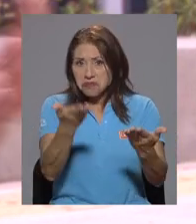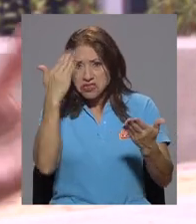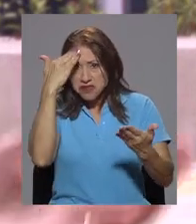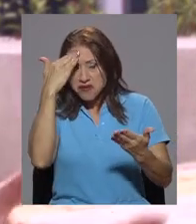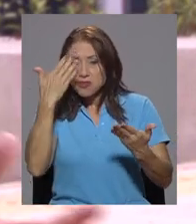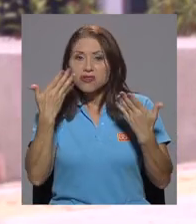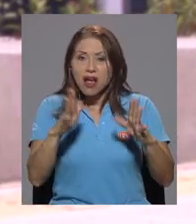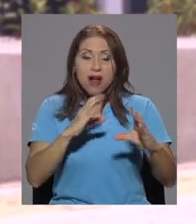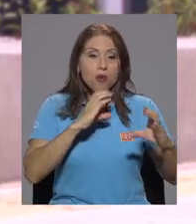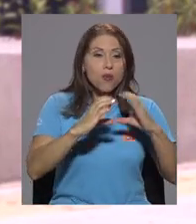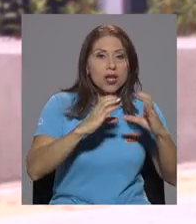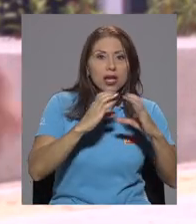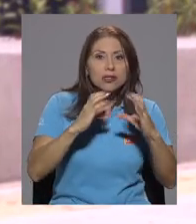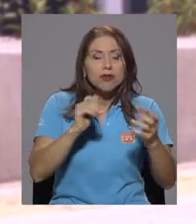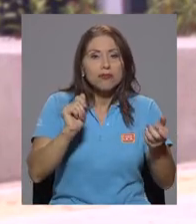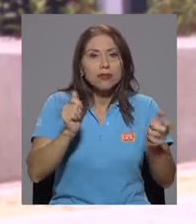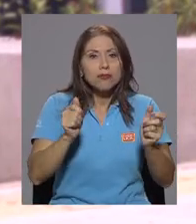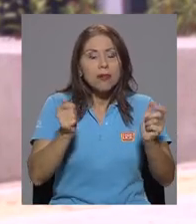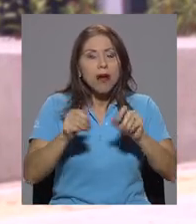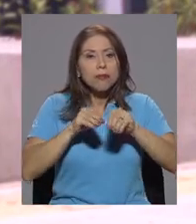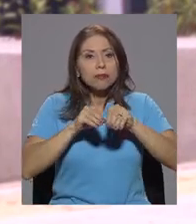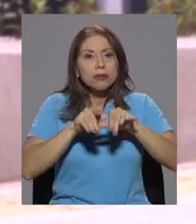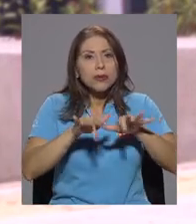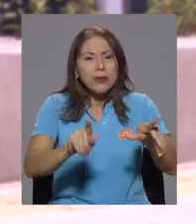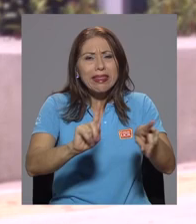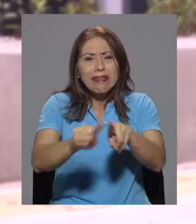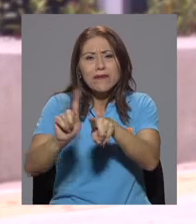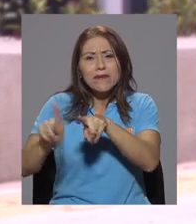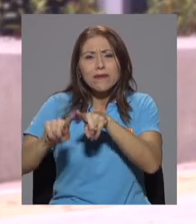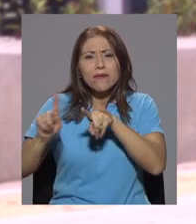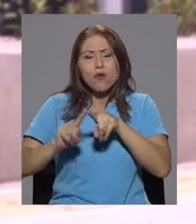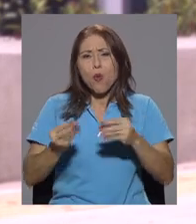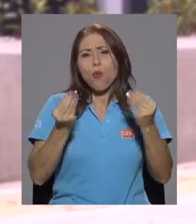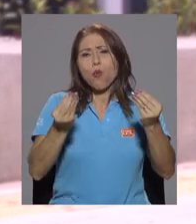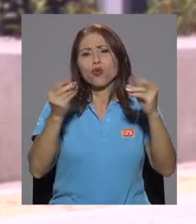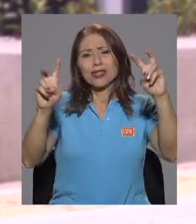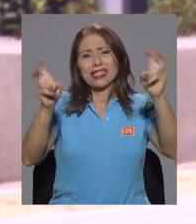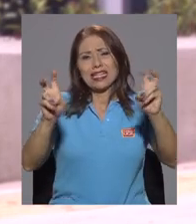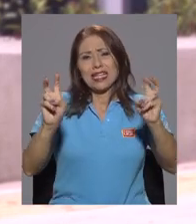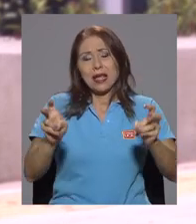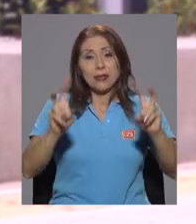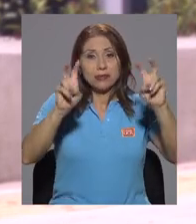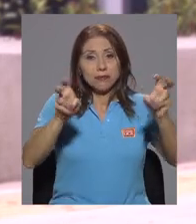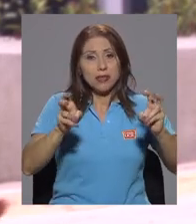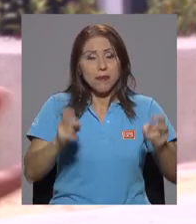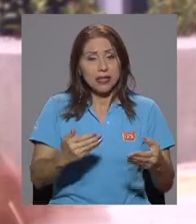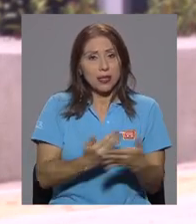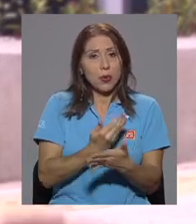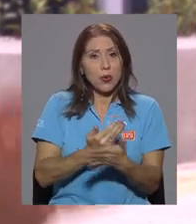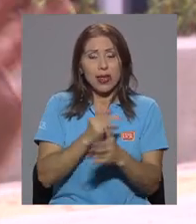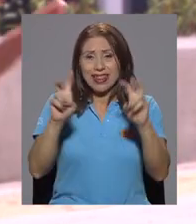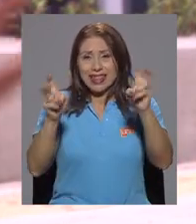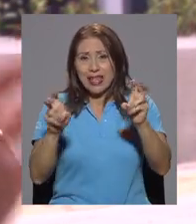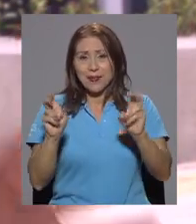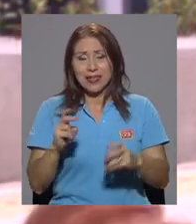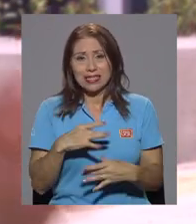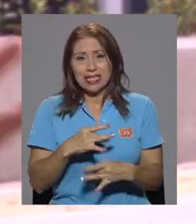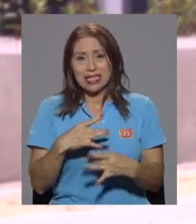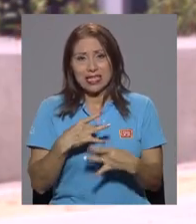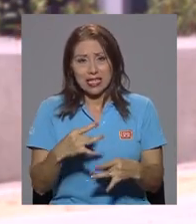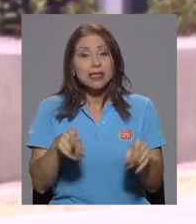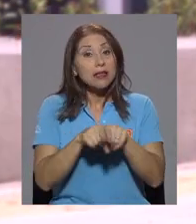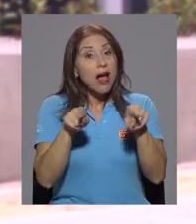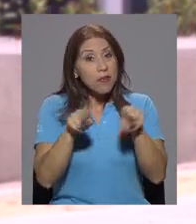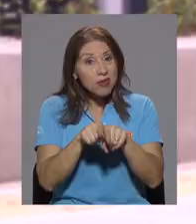ido multiplicando en un montón de temas y temas emergentes de intereses que van surgiendo incluso en